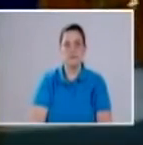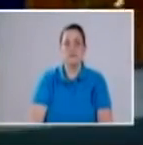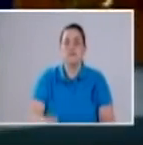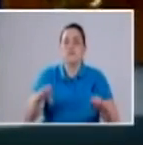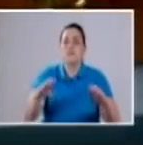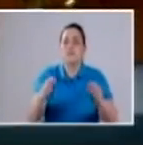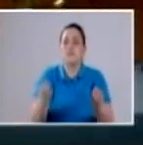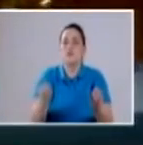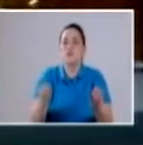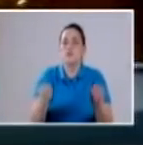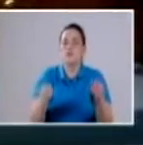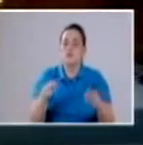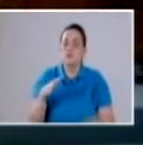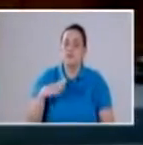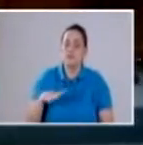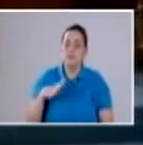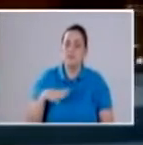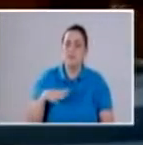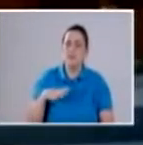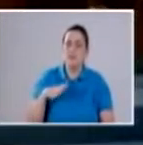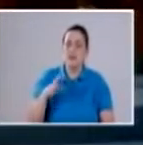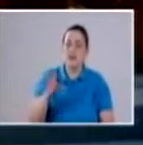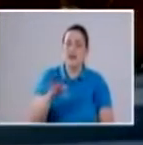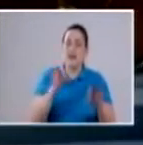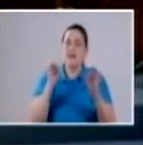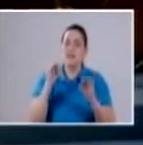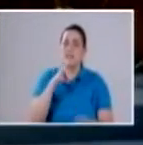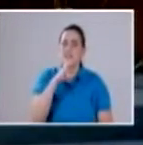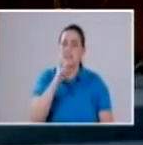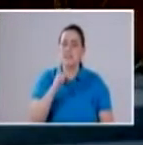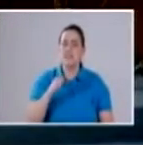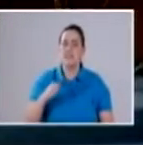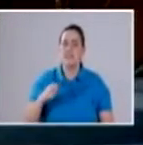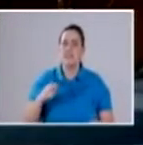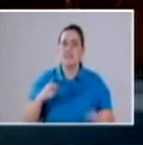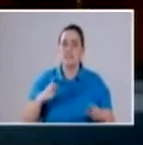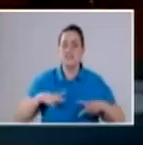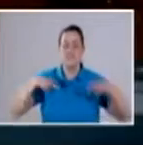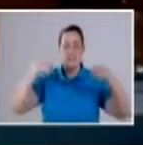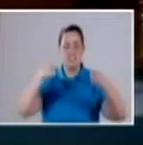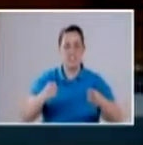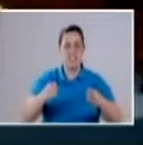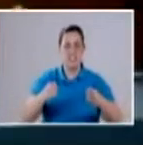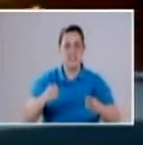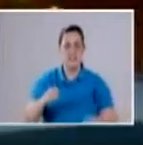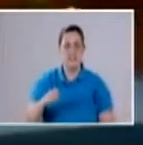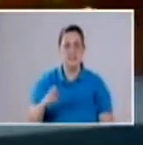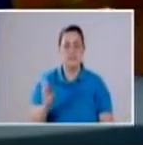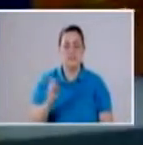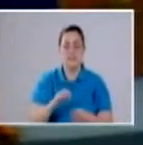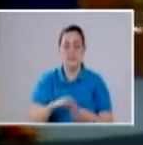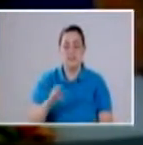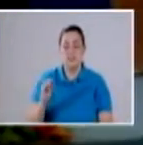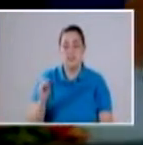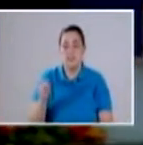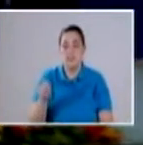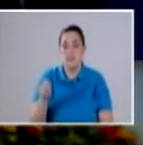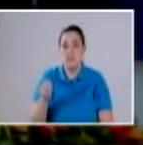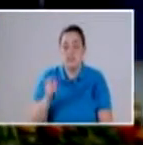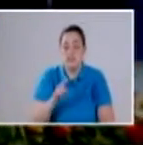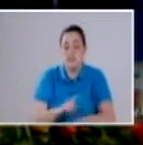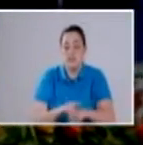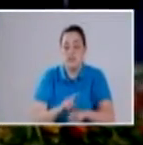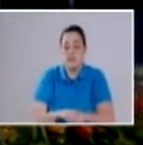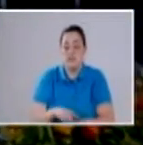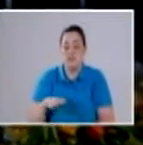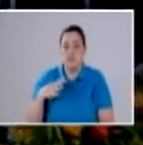¿cómo se prueba a alguien que es valiente? ¿En qué momento se